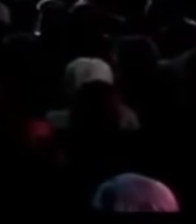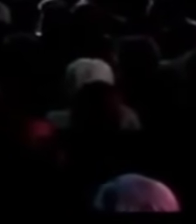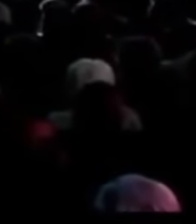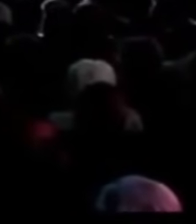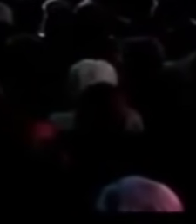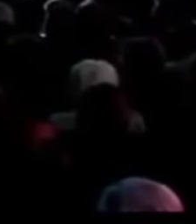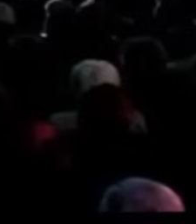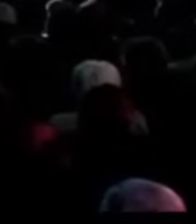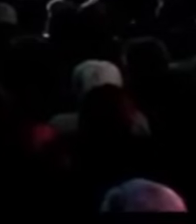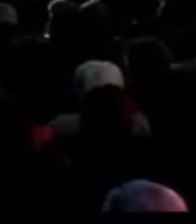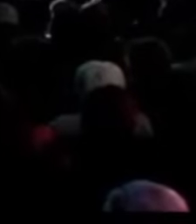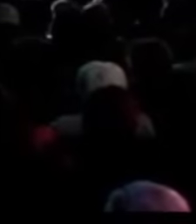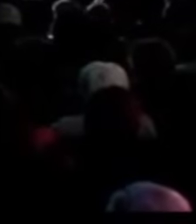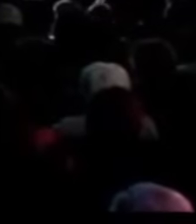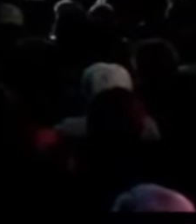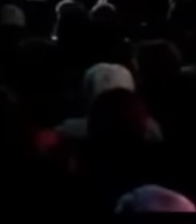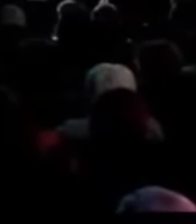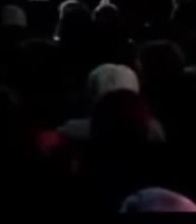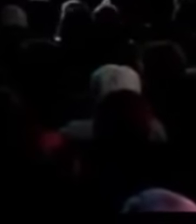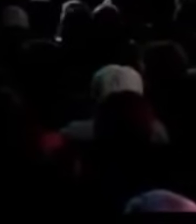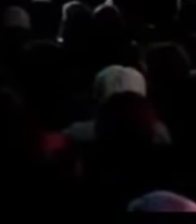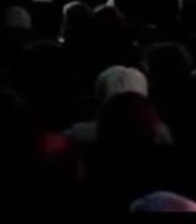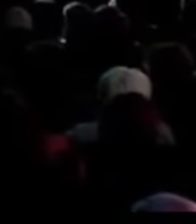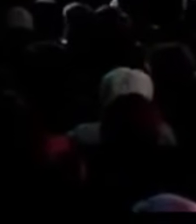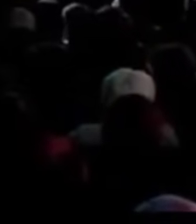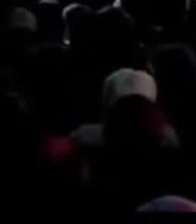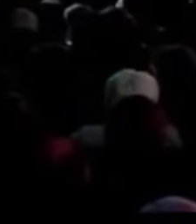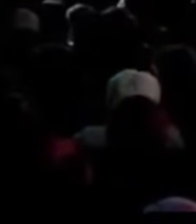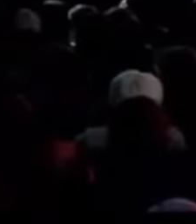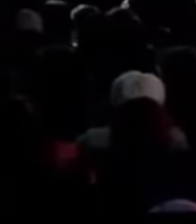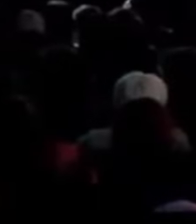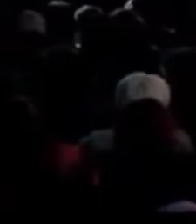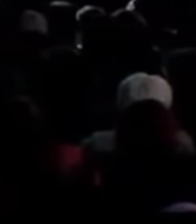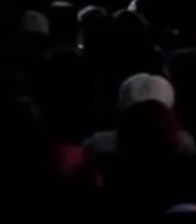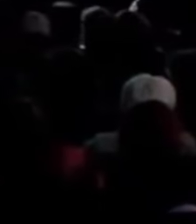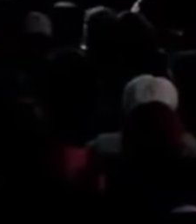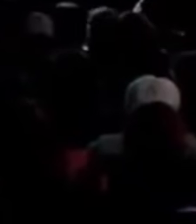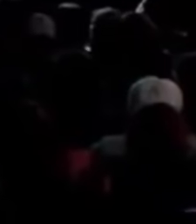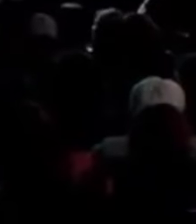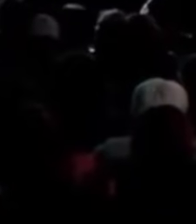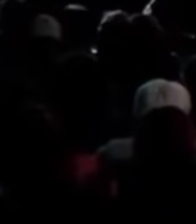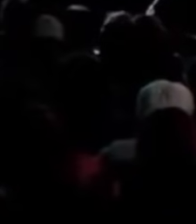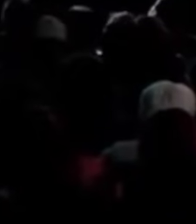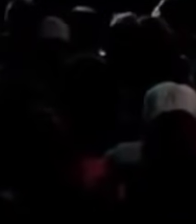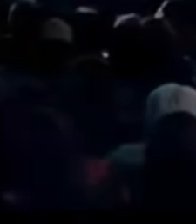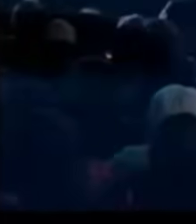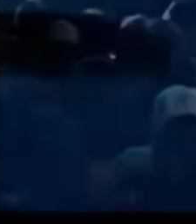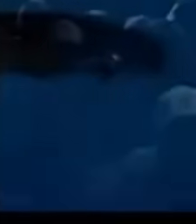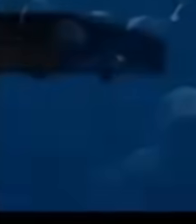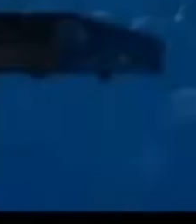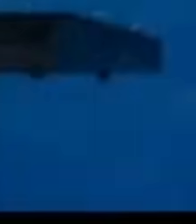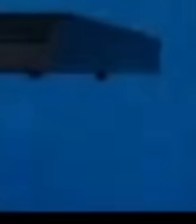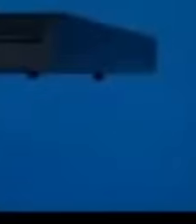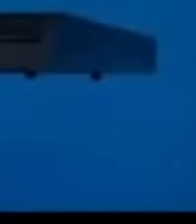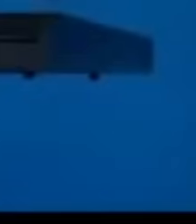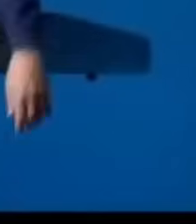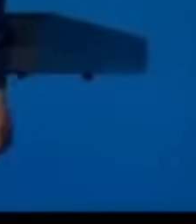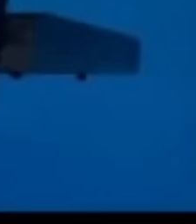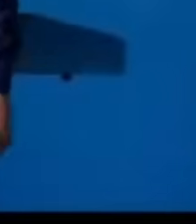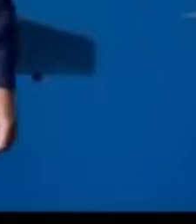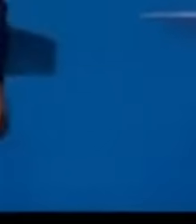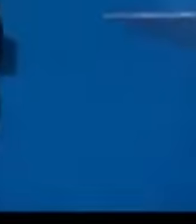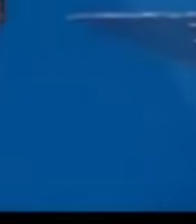entre nosotros y nos reveló cómo verdaderamente es